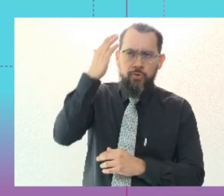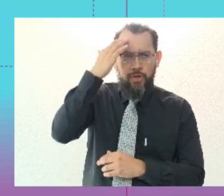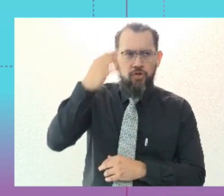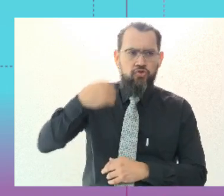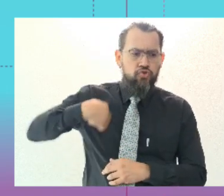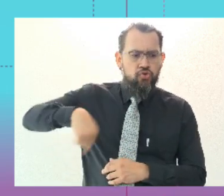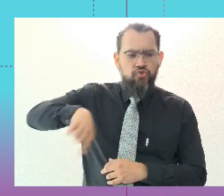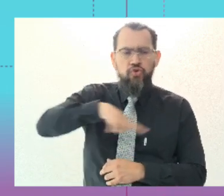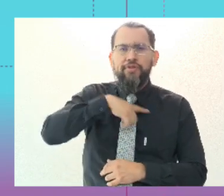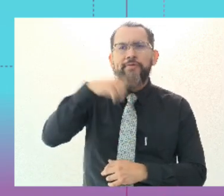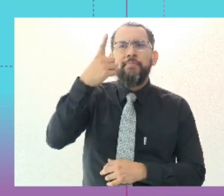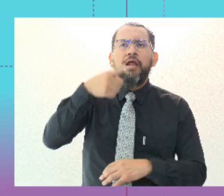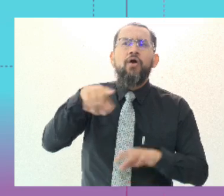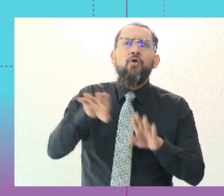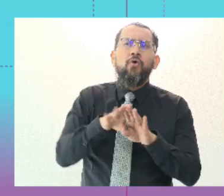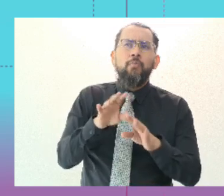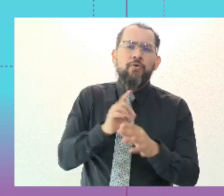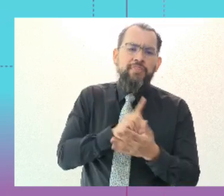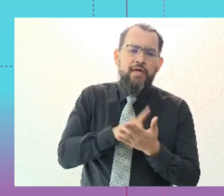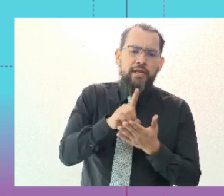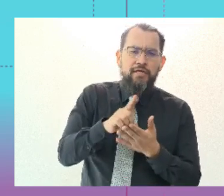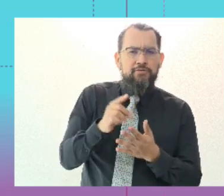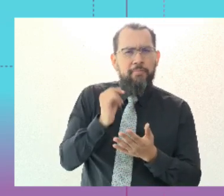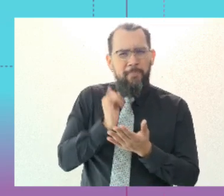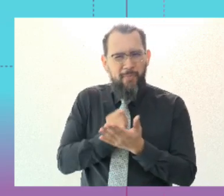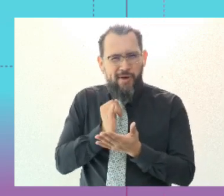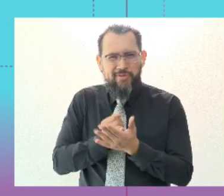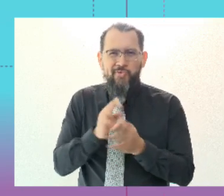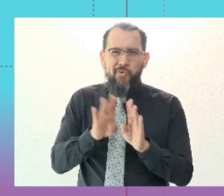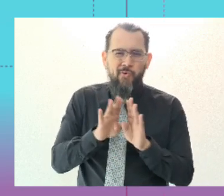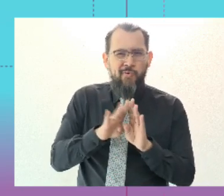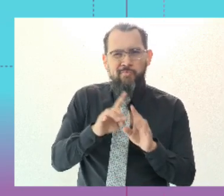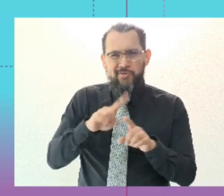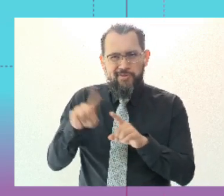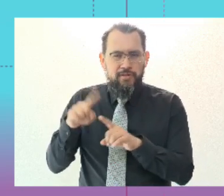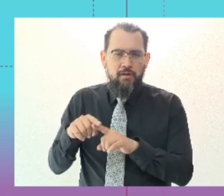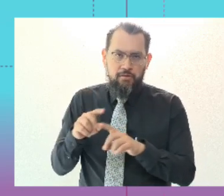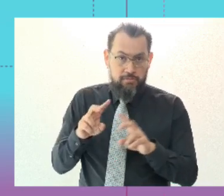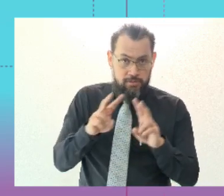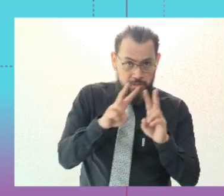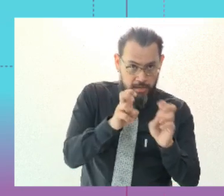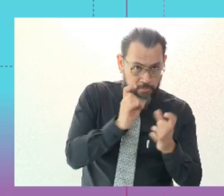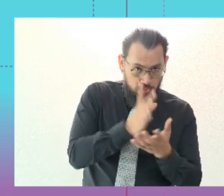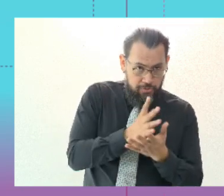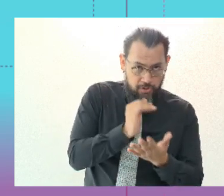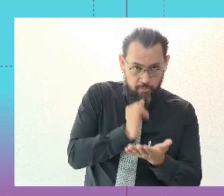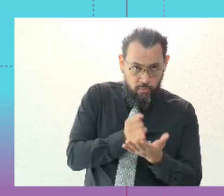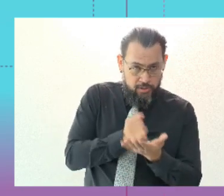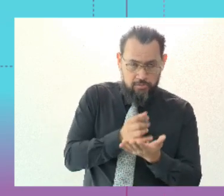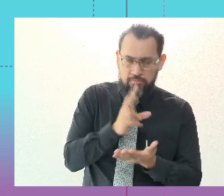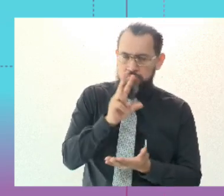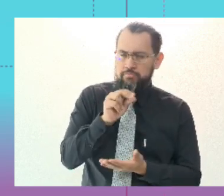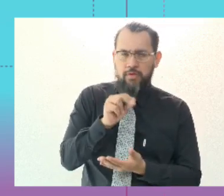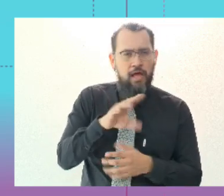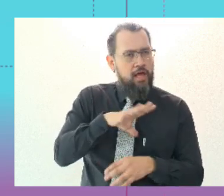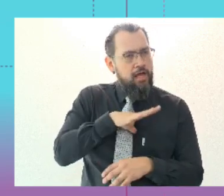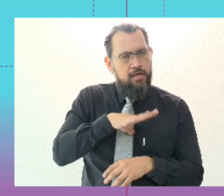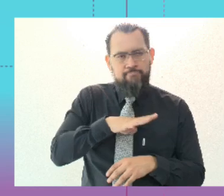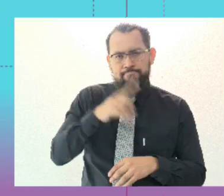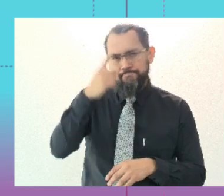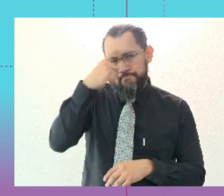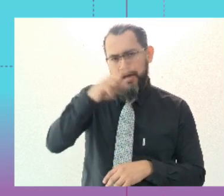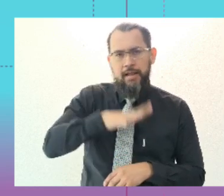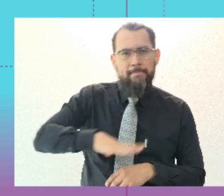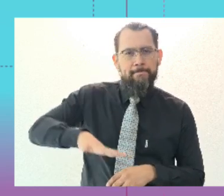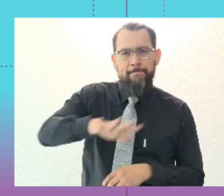carácter fiscal para ellos. Pero no solo construían derechos fiscales, construían una serie de derechos para la ciudadanía,